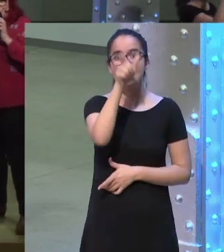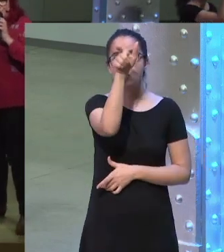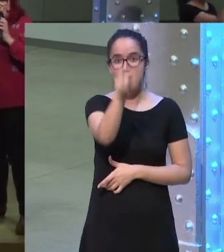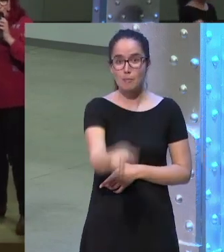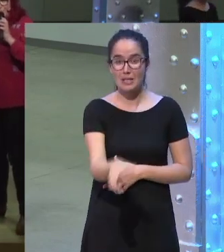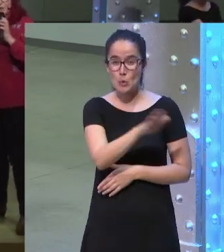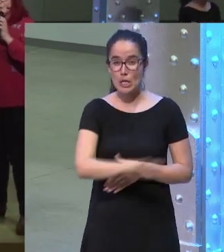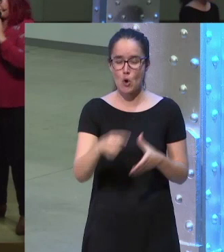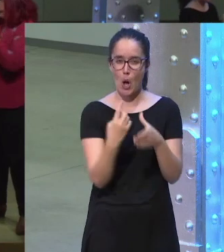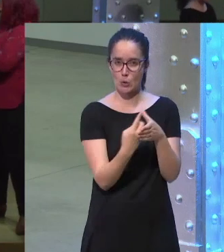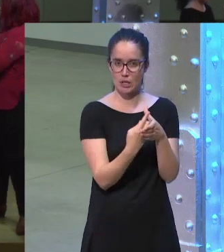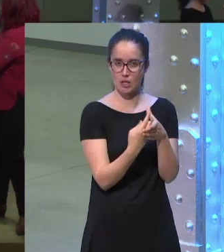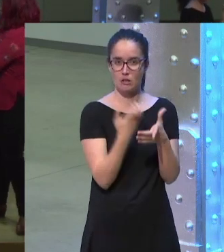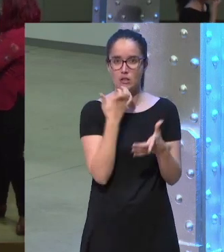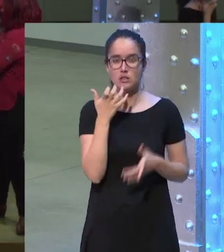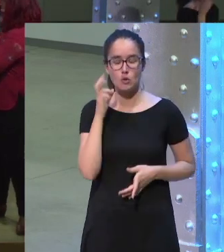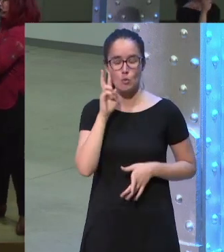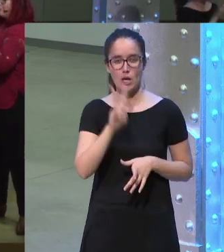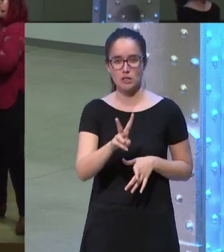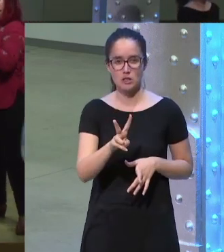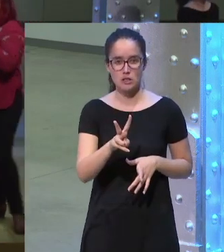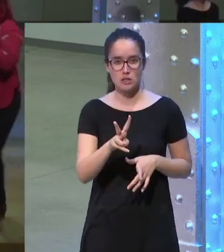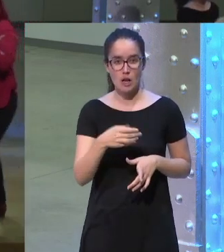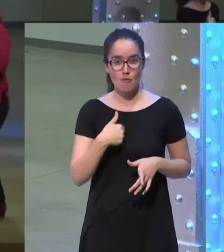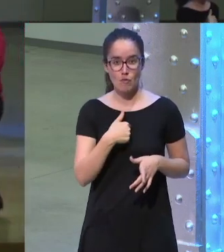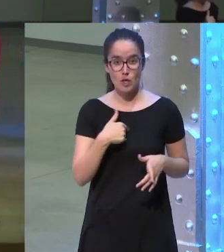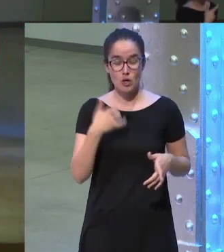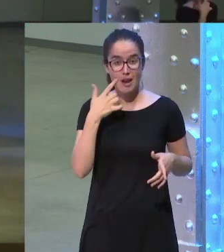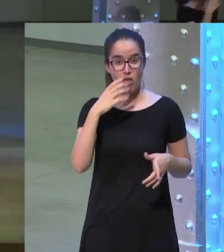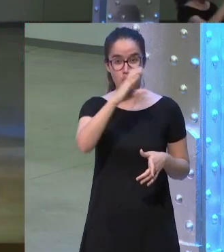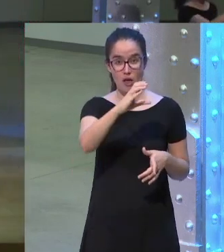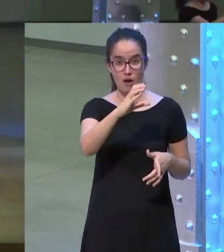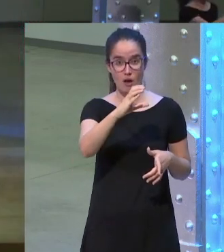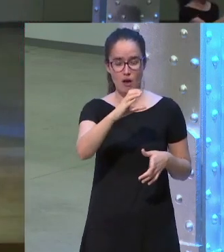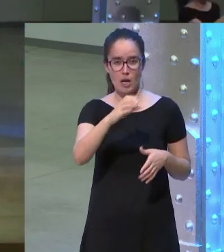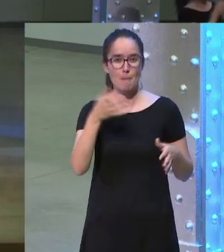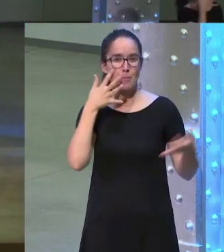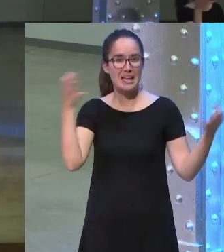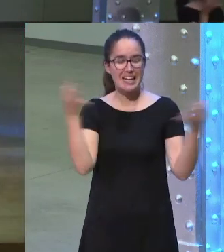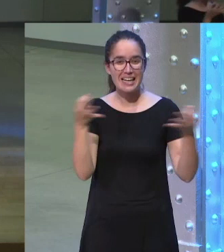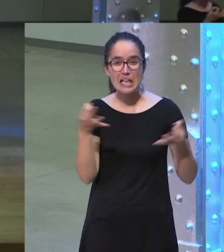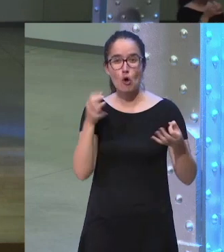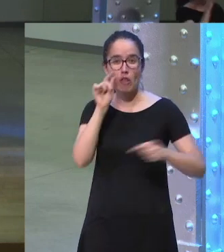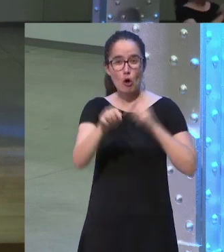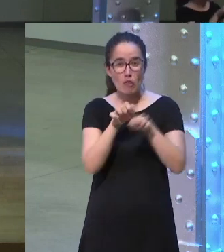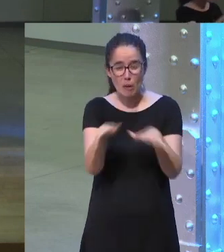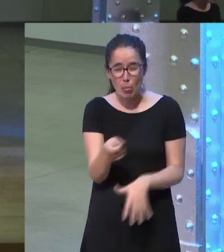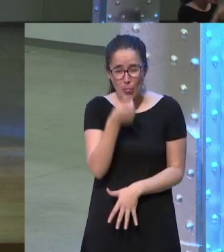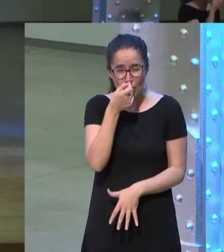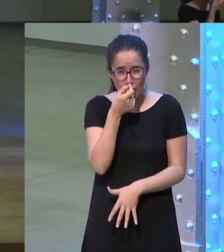autista. Entonces, si ve en la función esa, la C, el riesgo de contagio, se ve muy